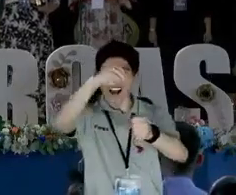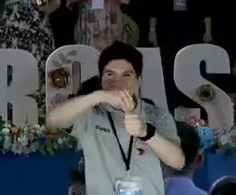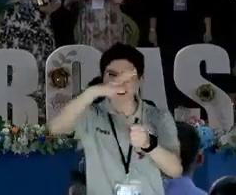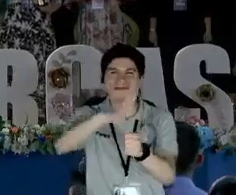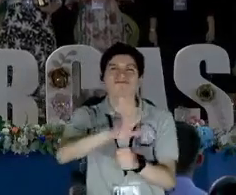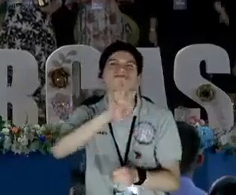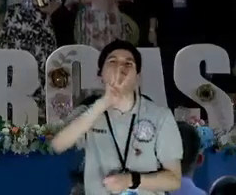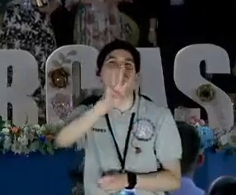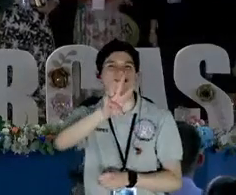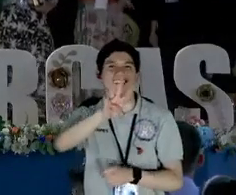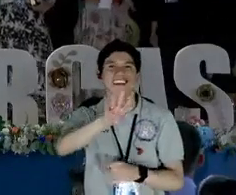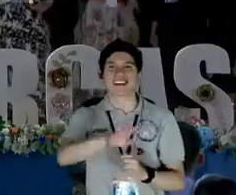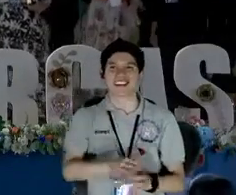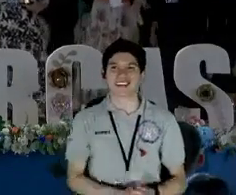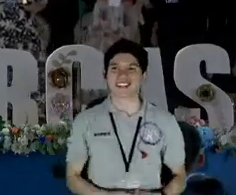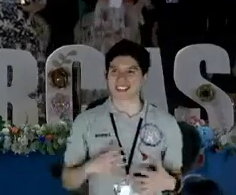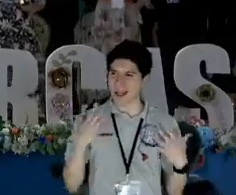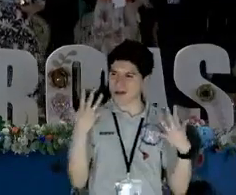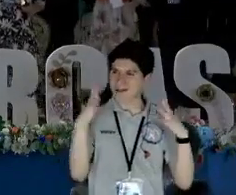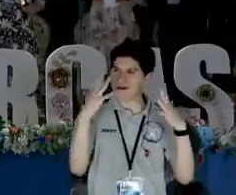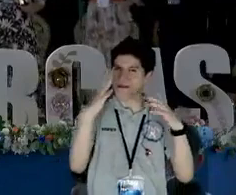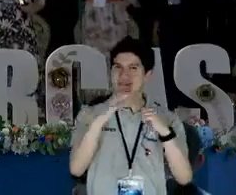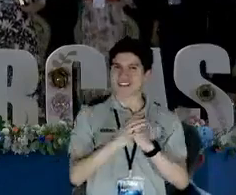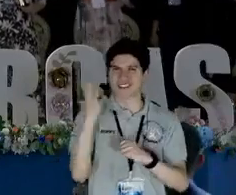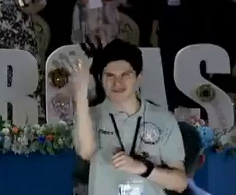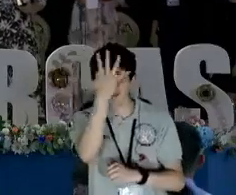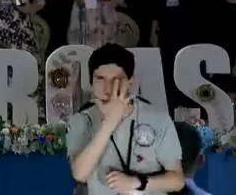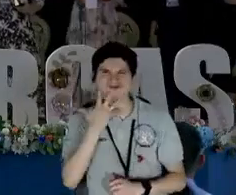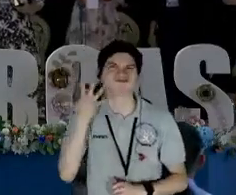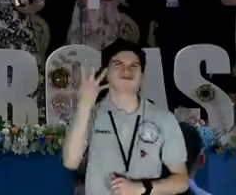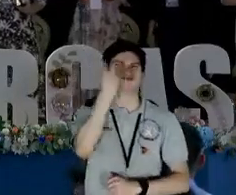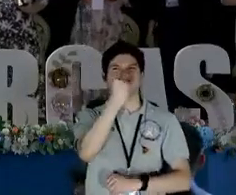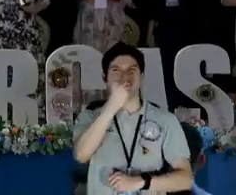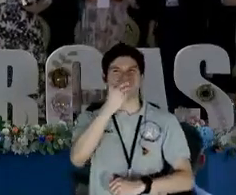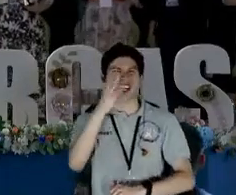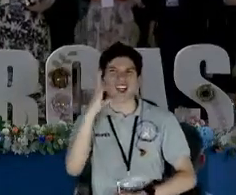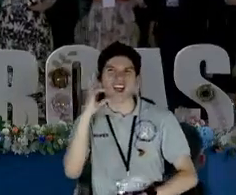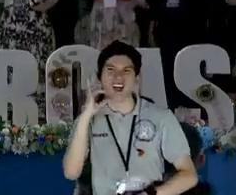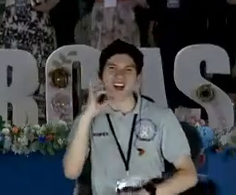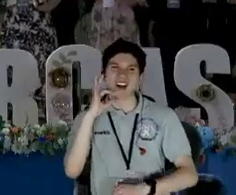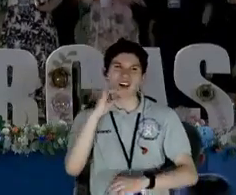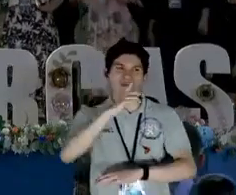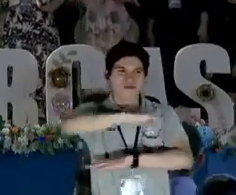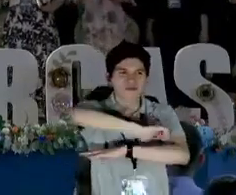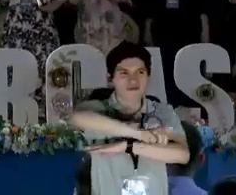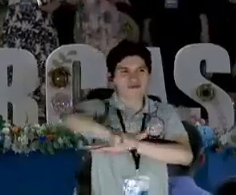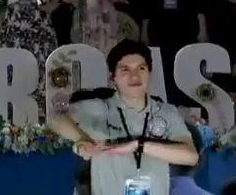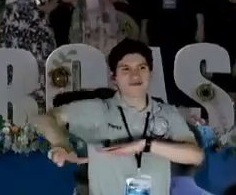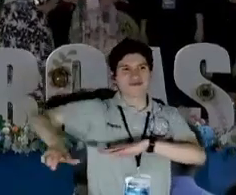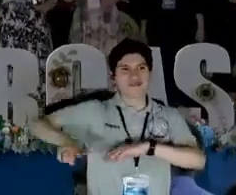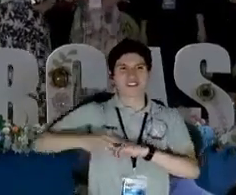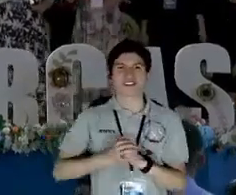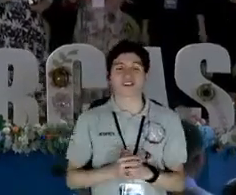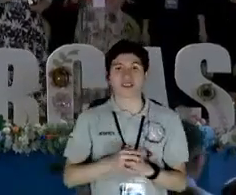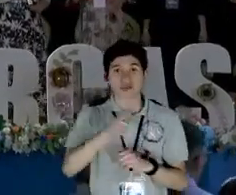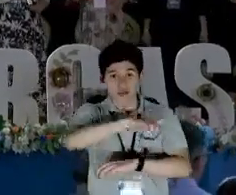número 3. Precioso el llano. Oiga, porque el llano es muy lindo, ¿sí o no?